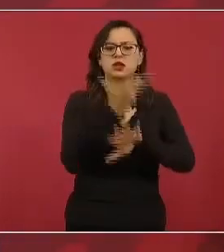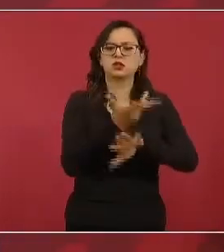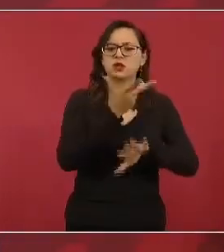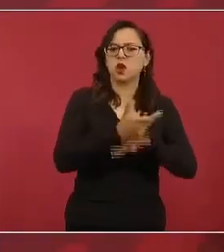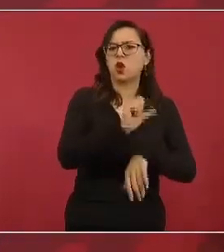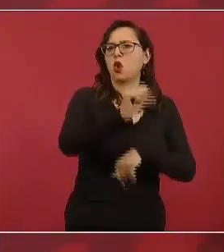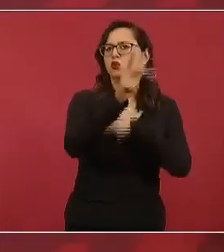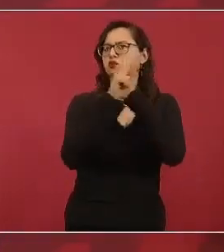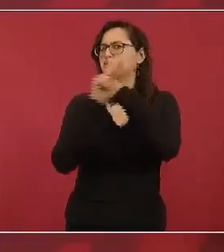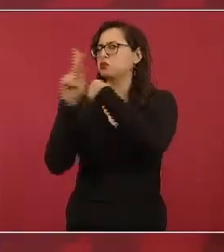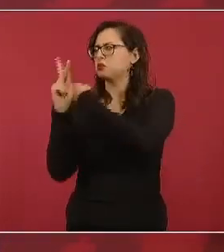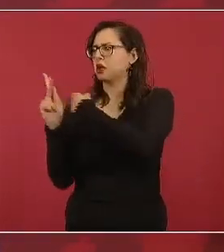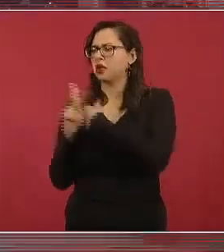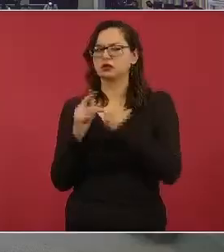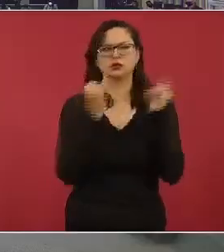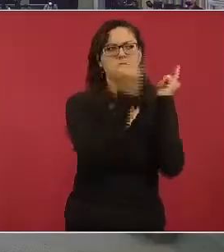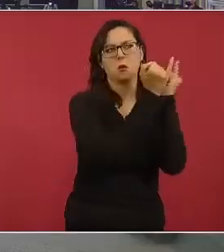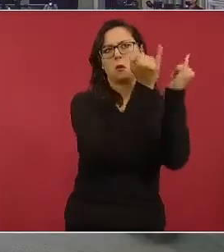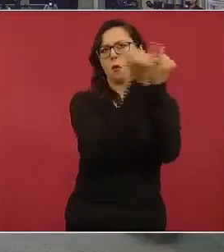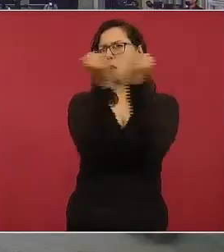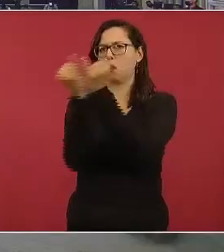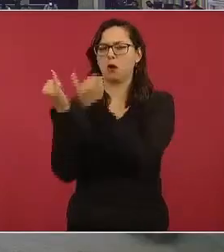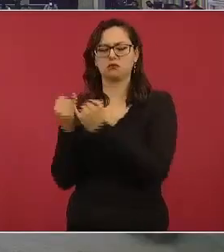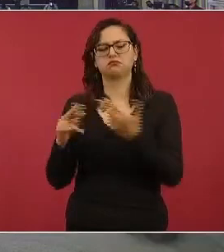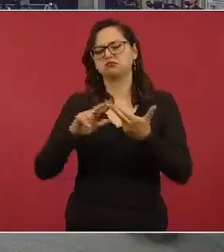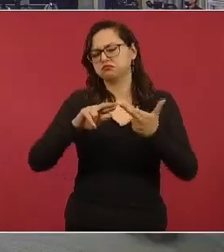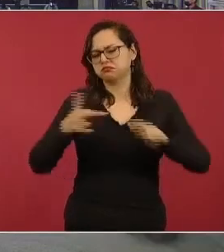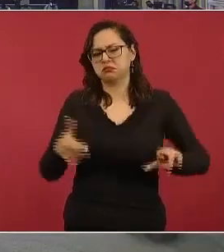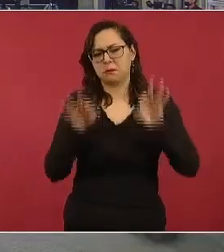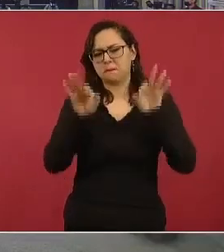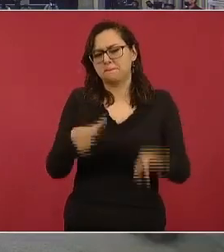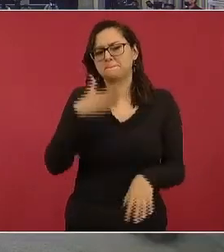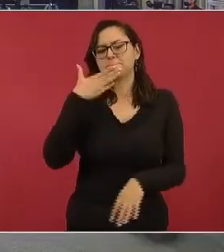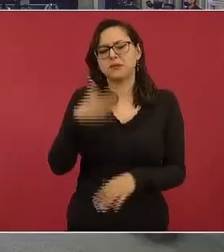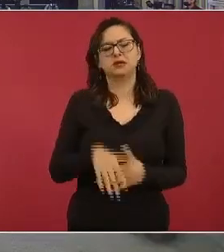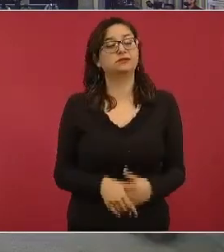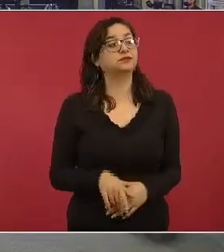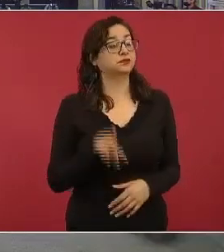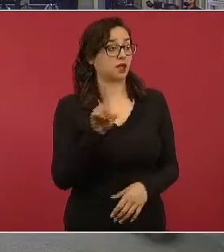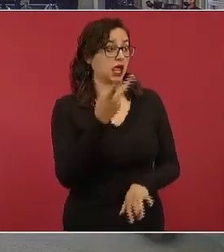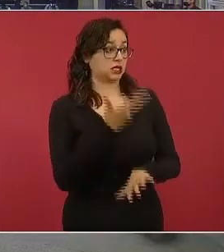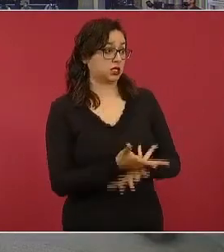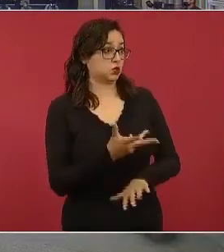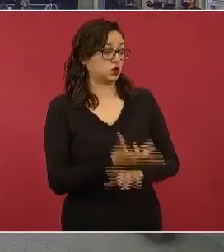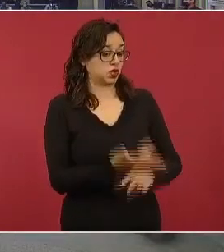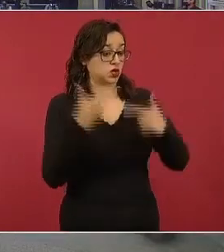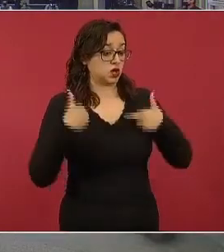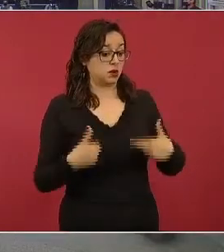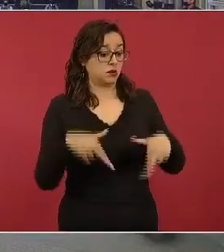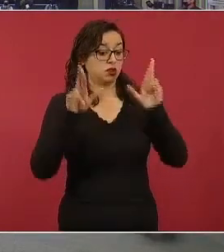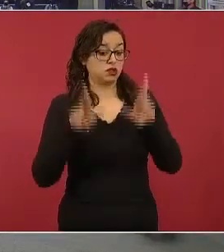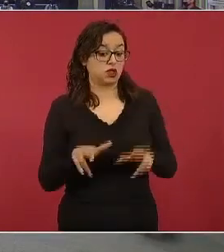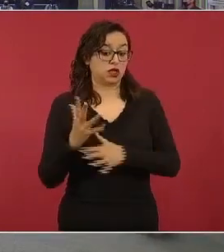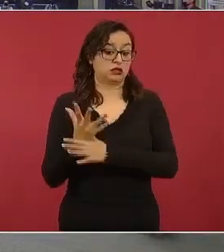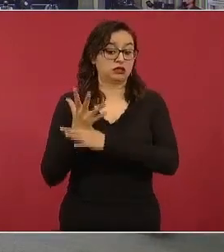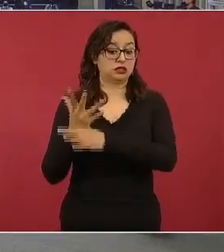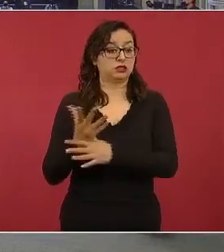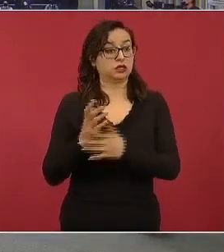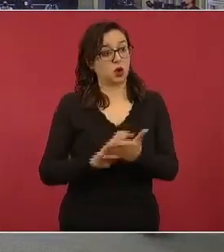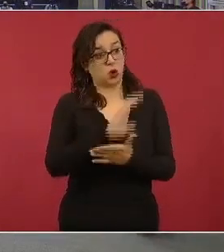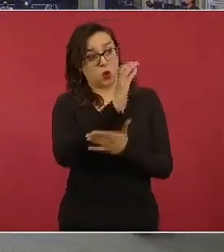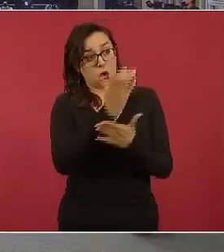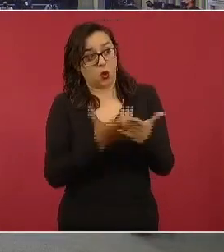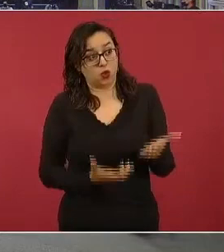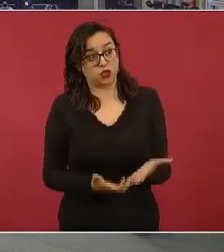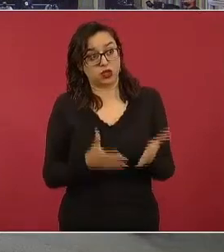empresarios nacionales y extranjeros. Decía el embajador que lo que ellos querían es que las actuales empresas que ya tienen contratos se les mantuvieran las